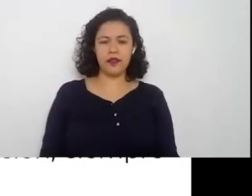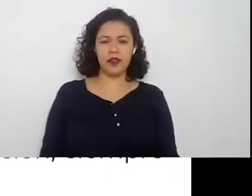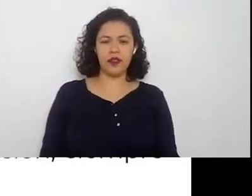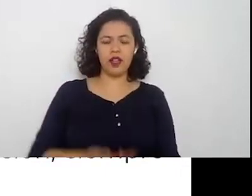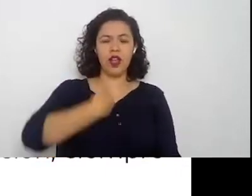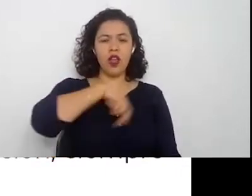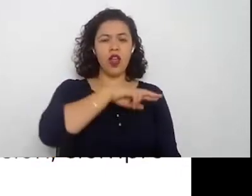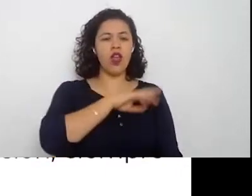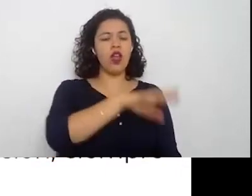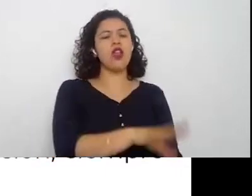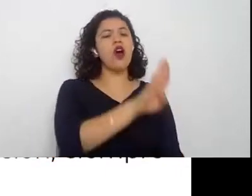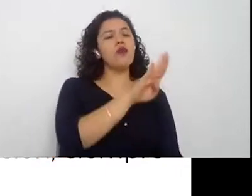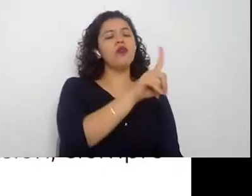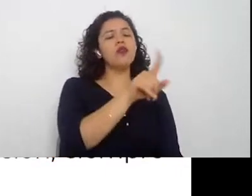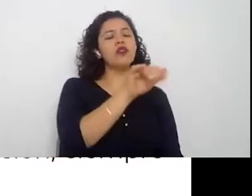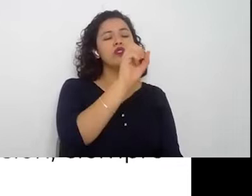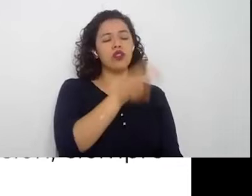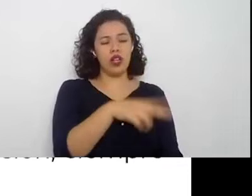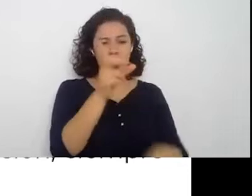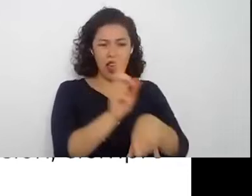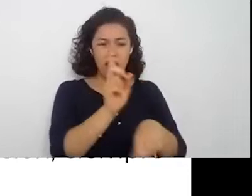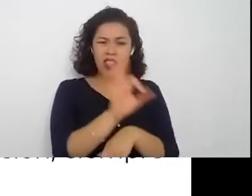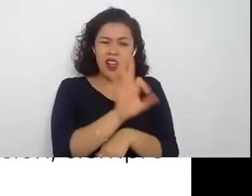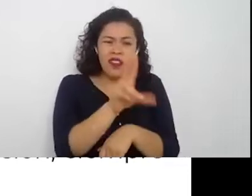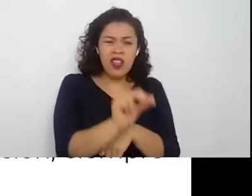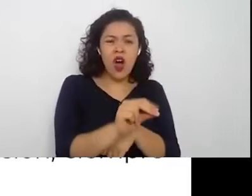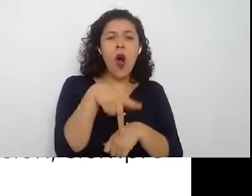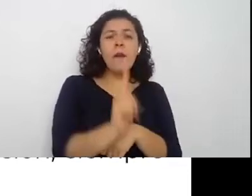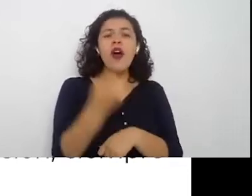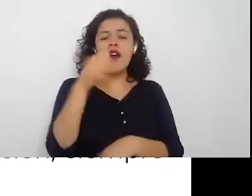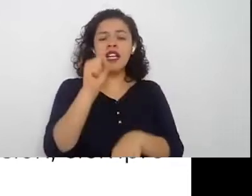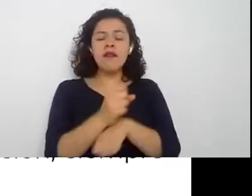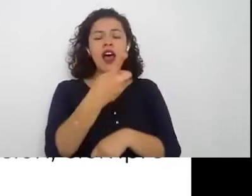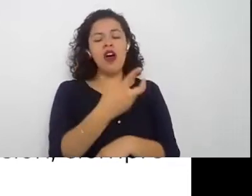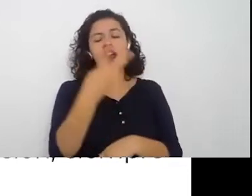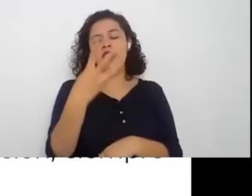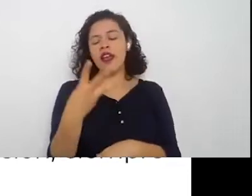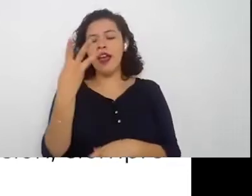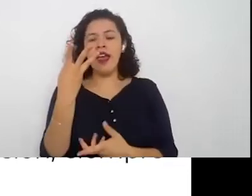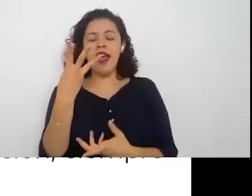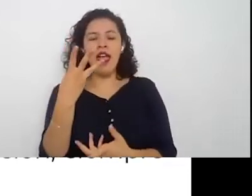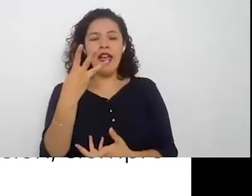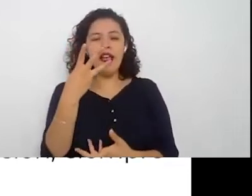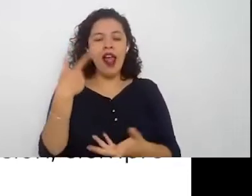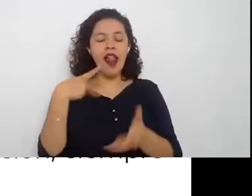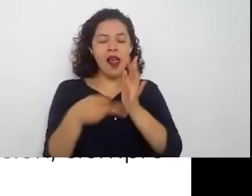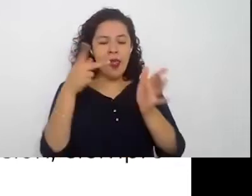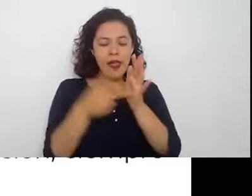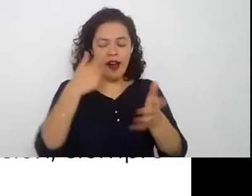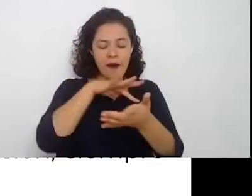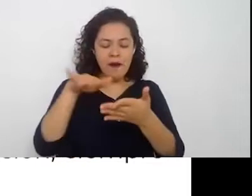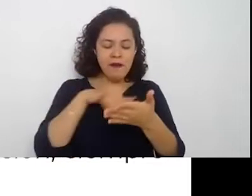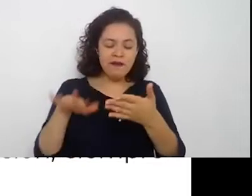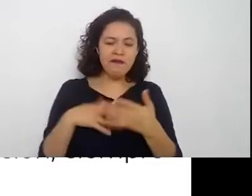lectura, si no es de diario, ¿verdad? Sí, léanlo 2, 3 veces a la semana, asegúrense les llega. Quienes dieron de alta